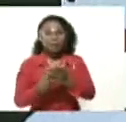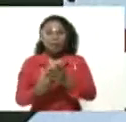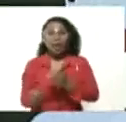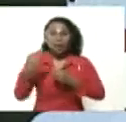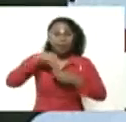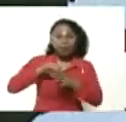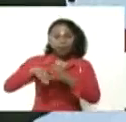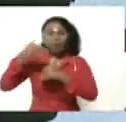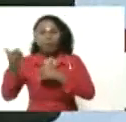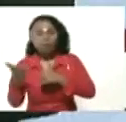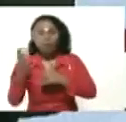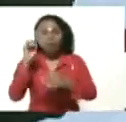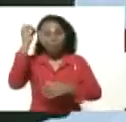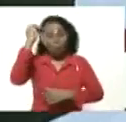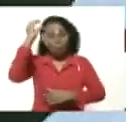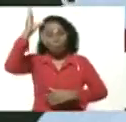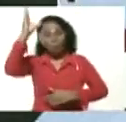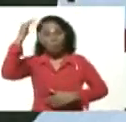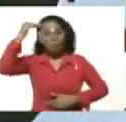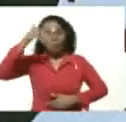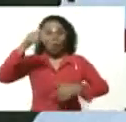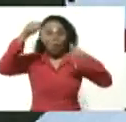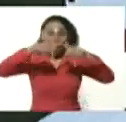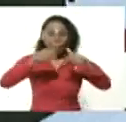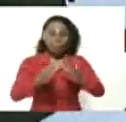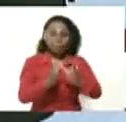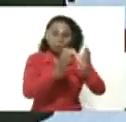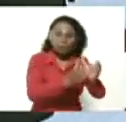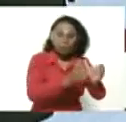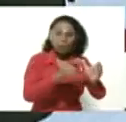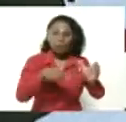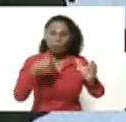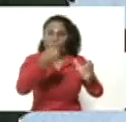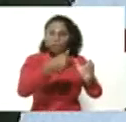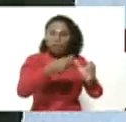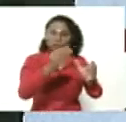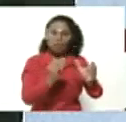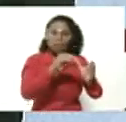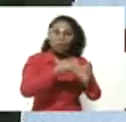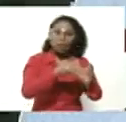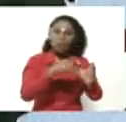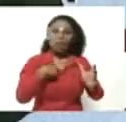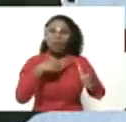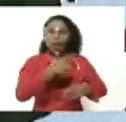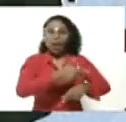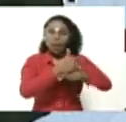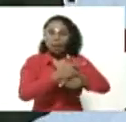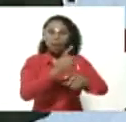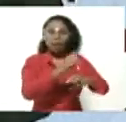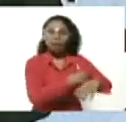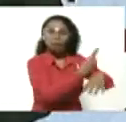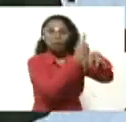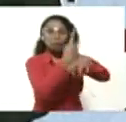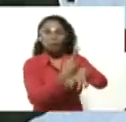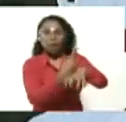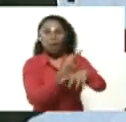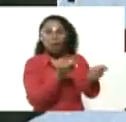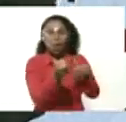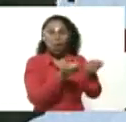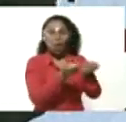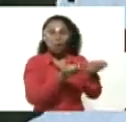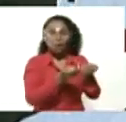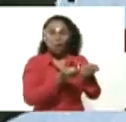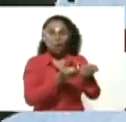una capacidad militar que hoy incorpora, además de las armas convencionales, a los drones, al manejo del Big